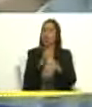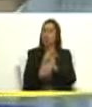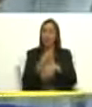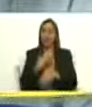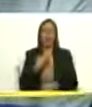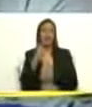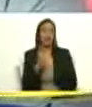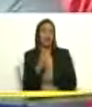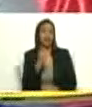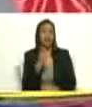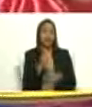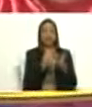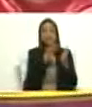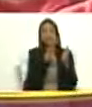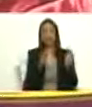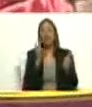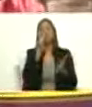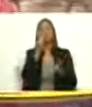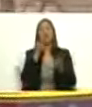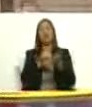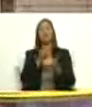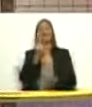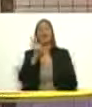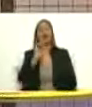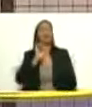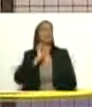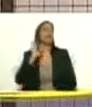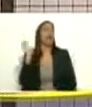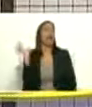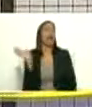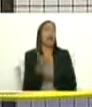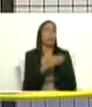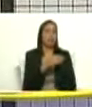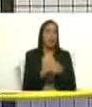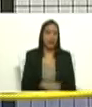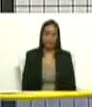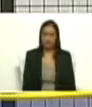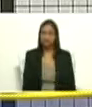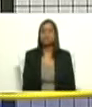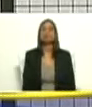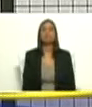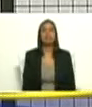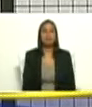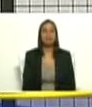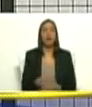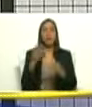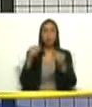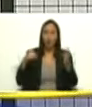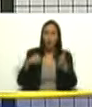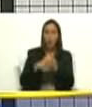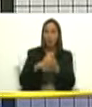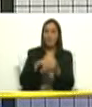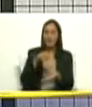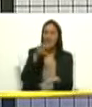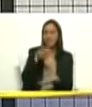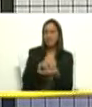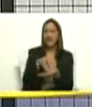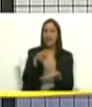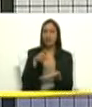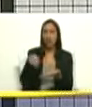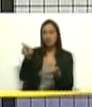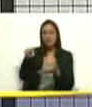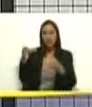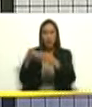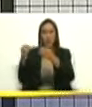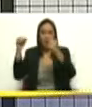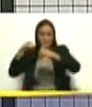2004 naguar qué podemos decir del 2004 veníamos de los golpes de estado conspiración 2001